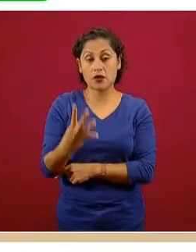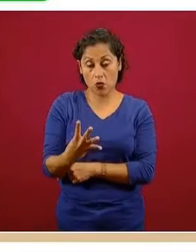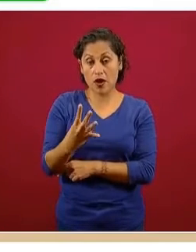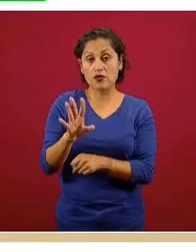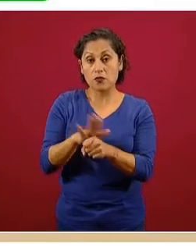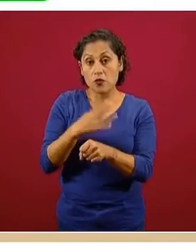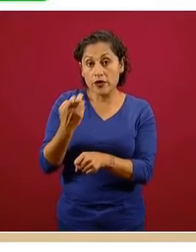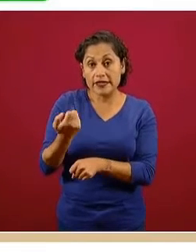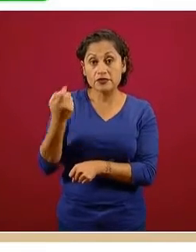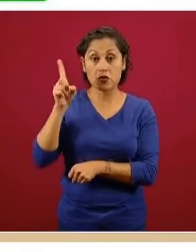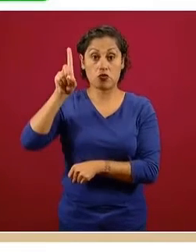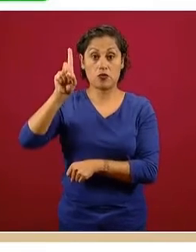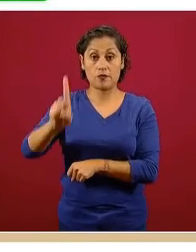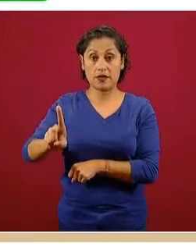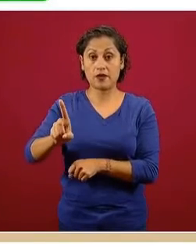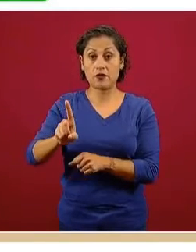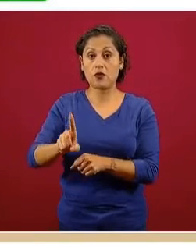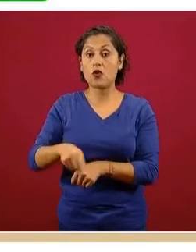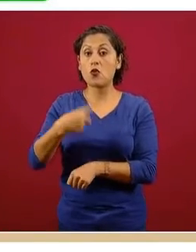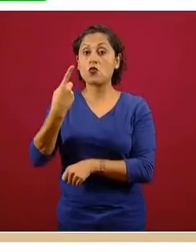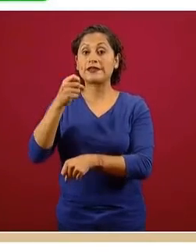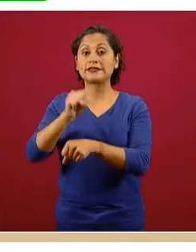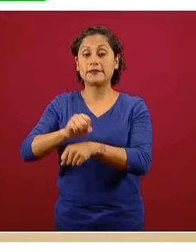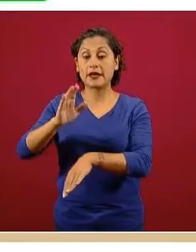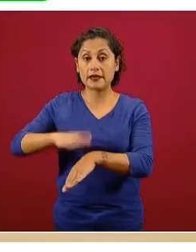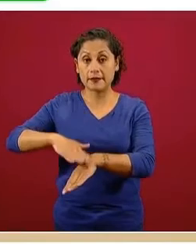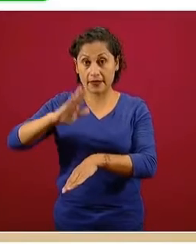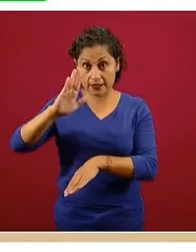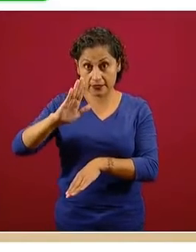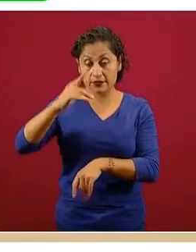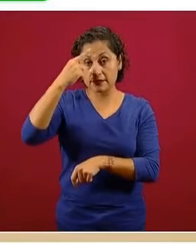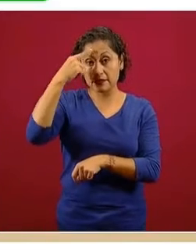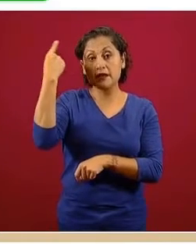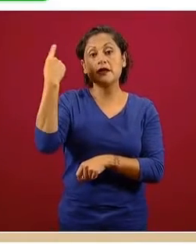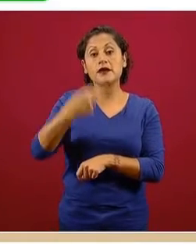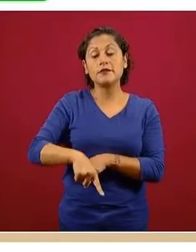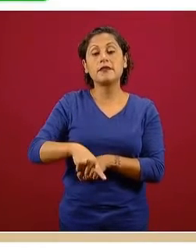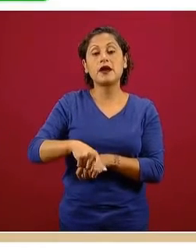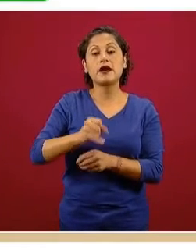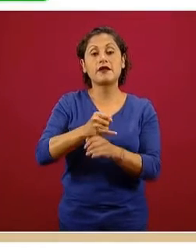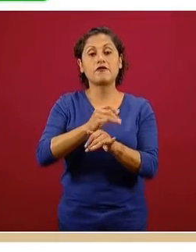semana y ya es improbable que lleguen más datos de la